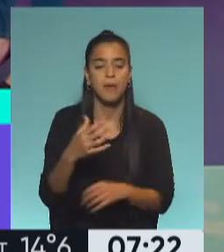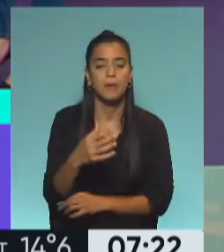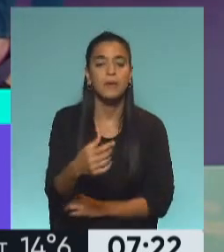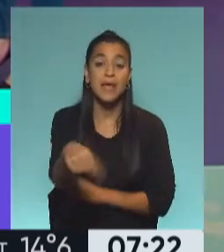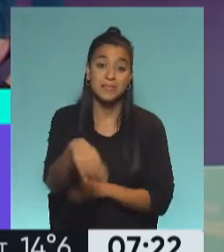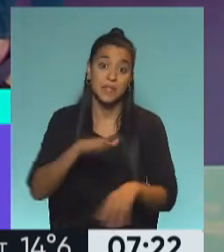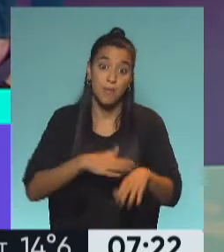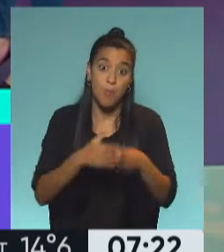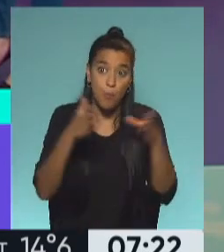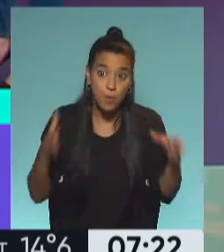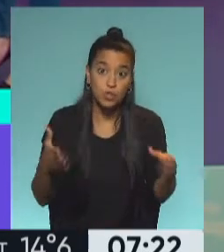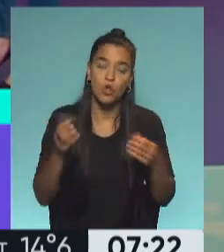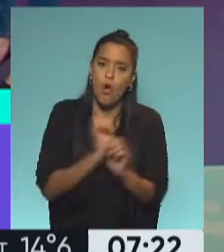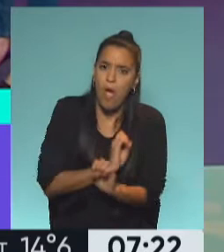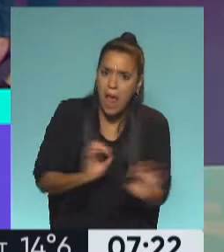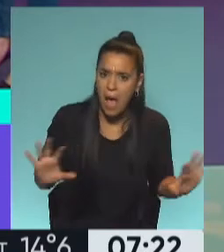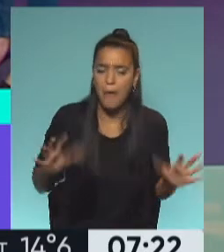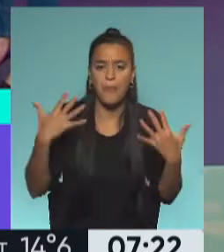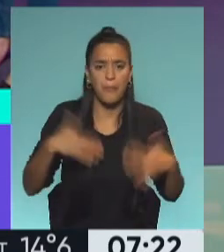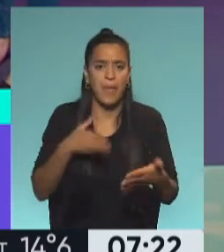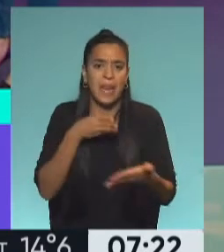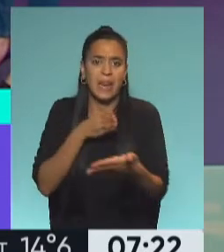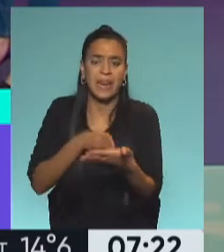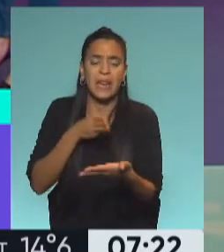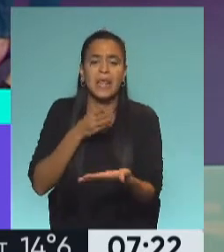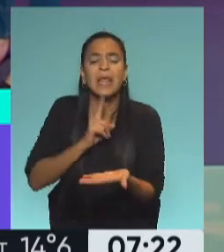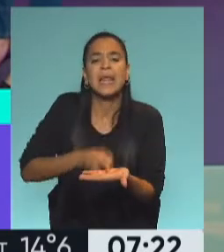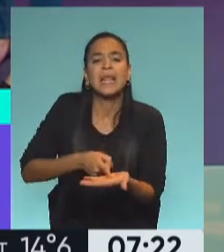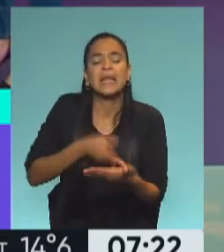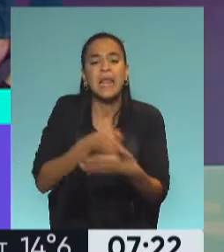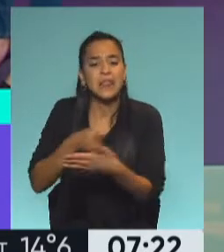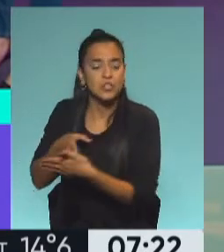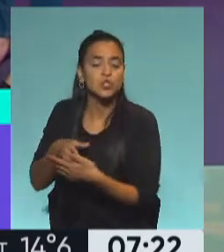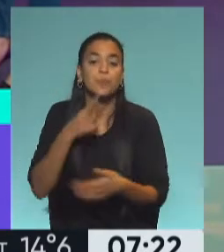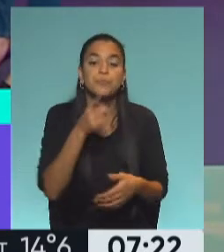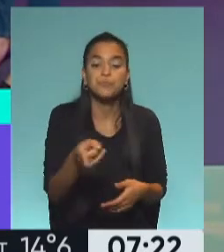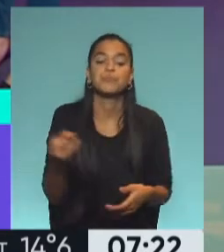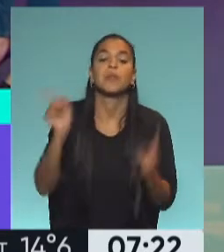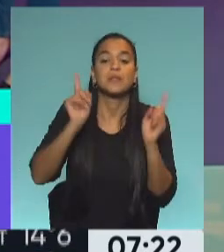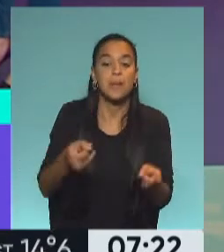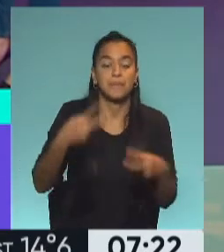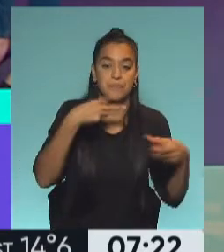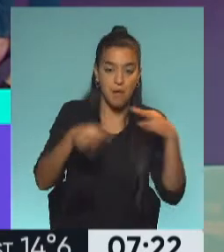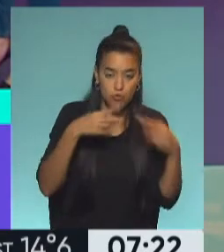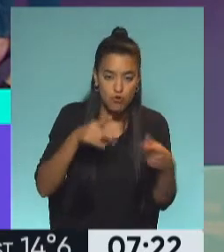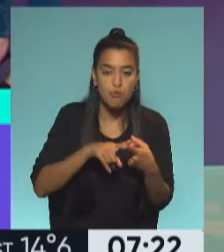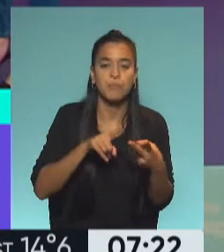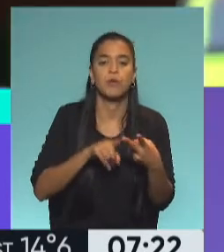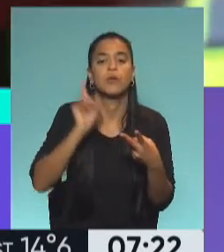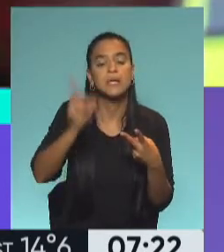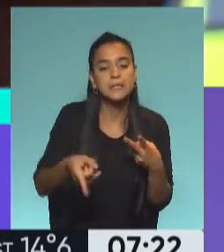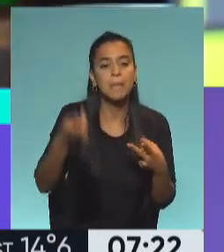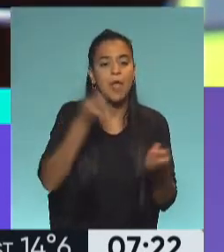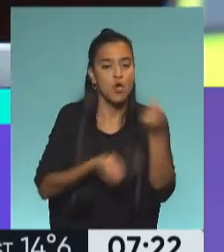este momento de agravamiento, de profundización de restricciones. Claro, esto que veníamos comentando, se suma al sector gastronómico, se suma al